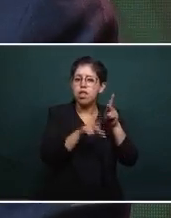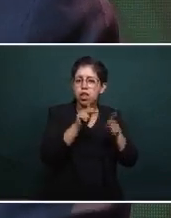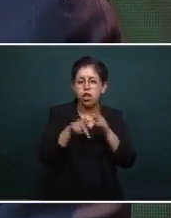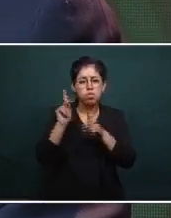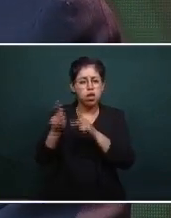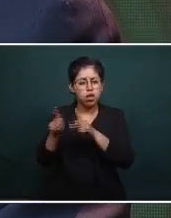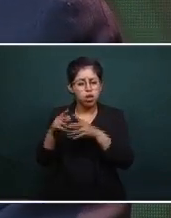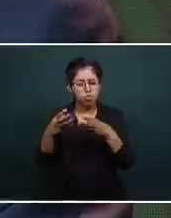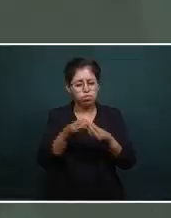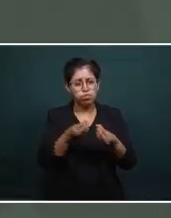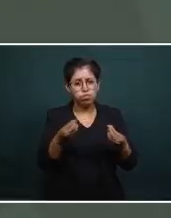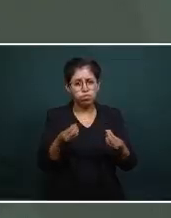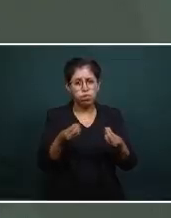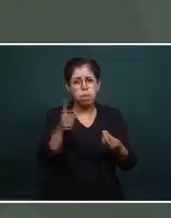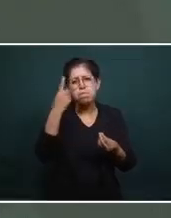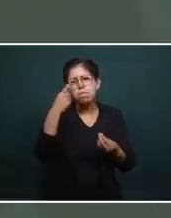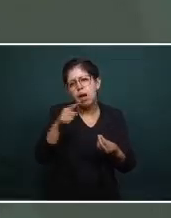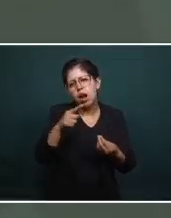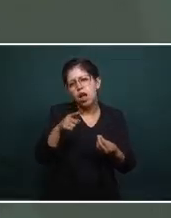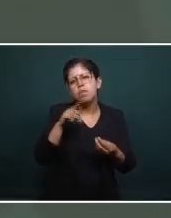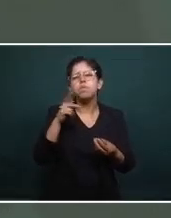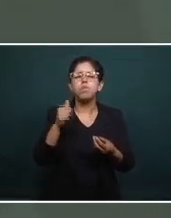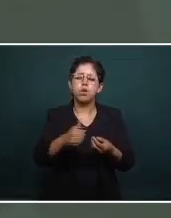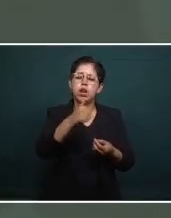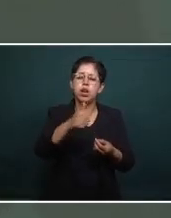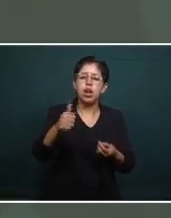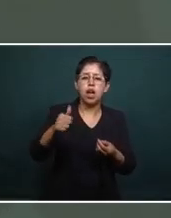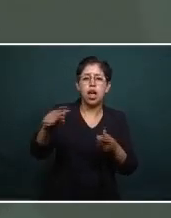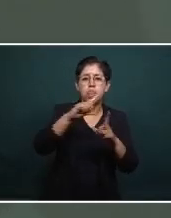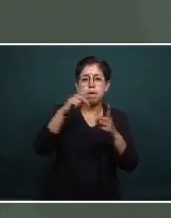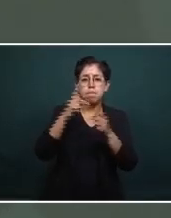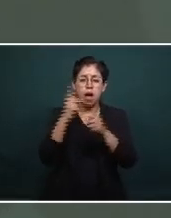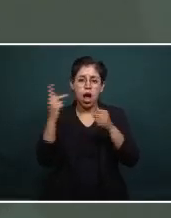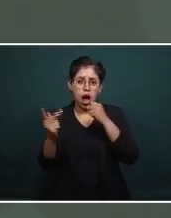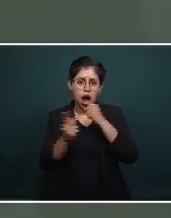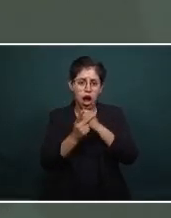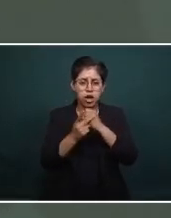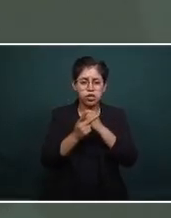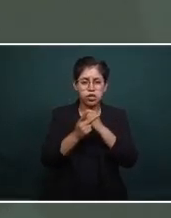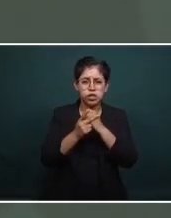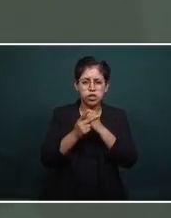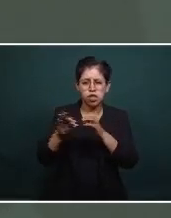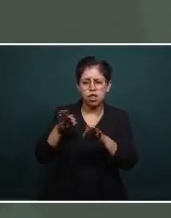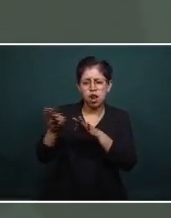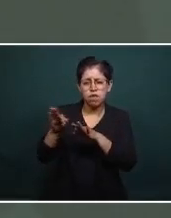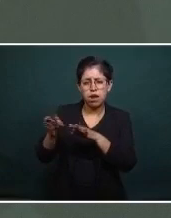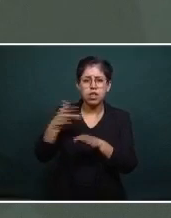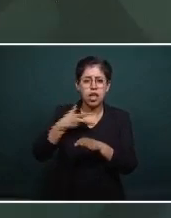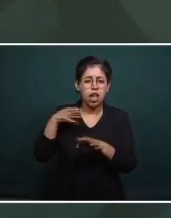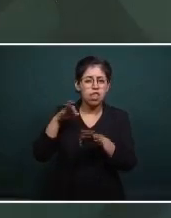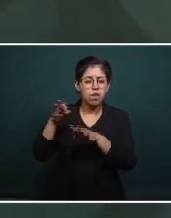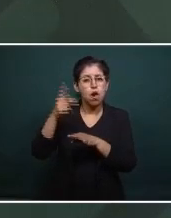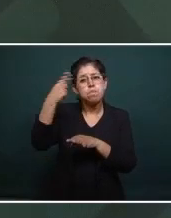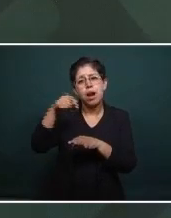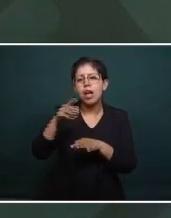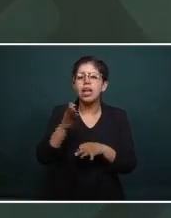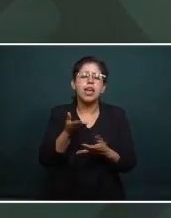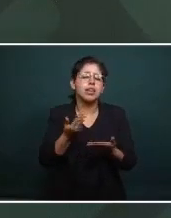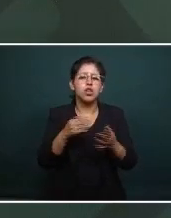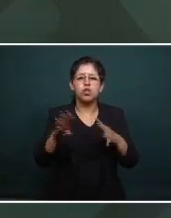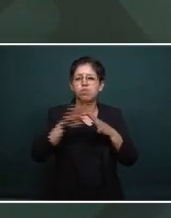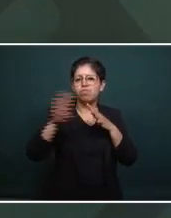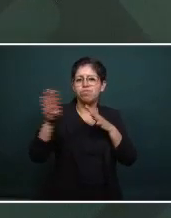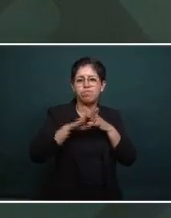Y hay ya programas en marcha de cooperación de